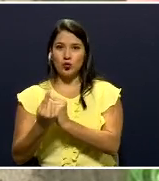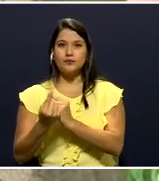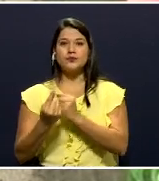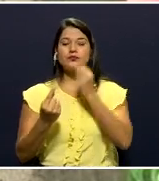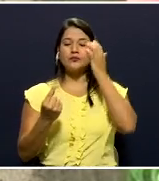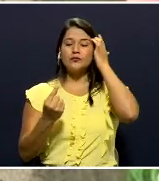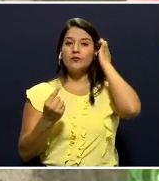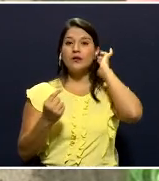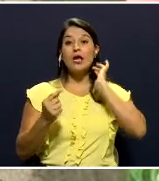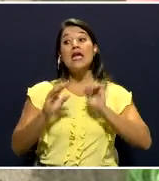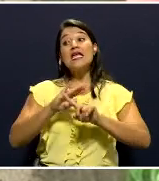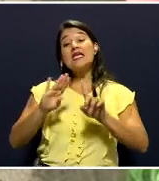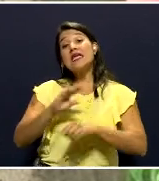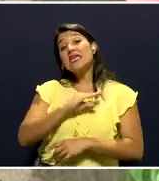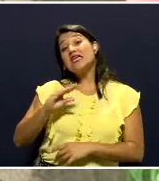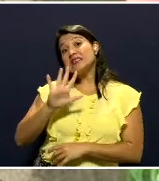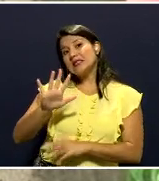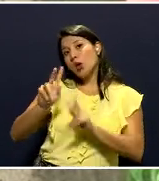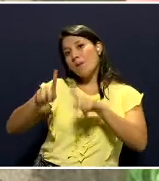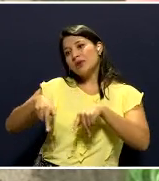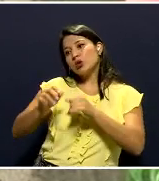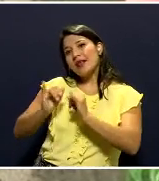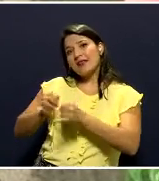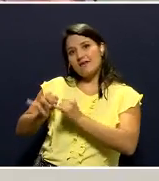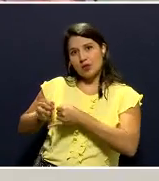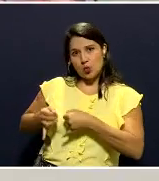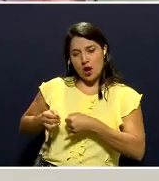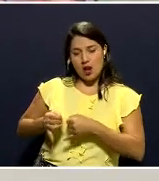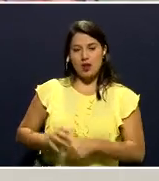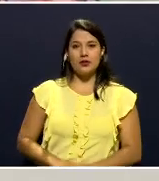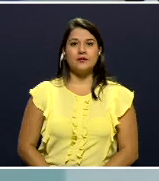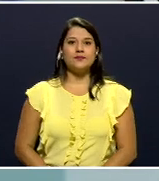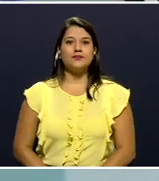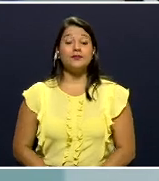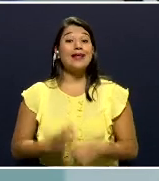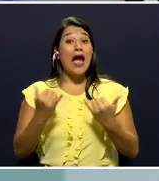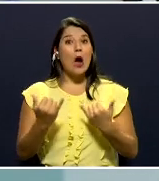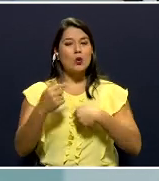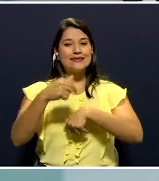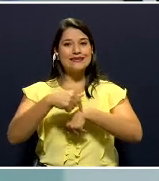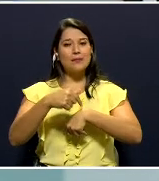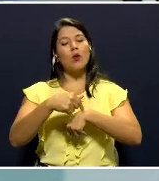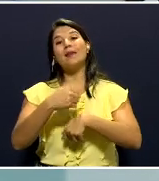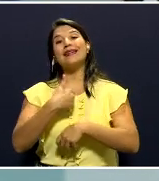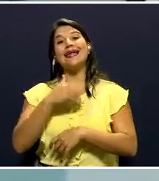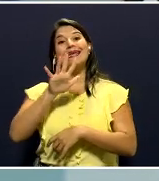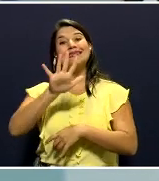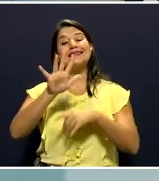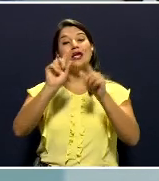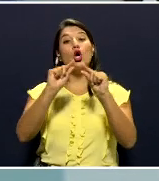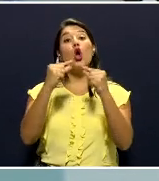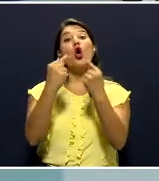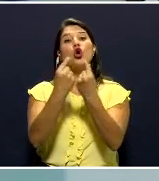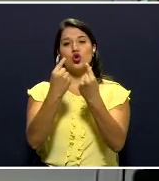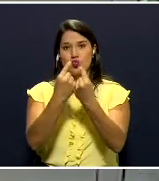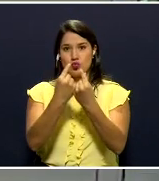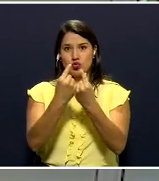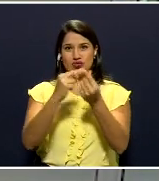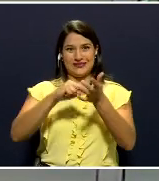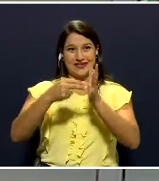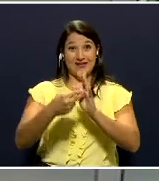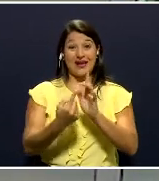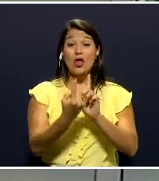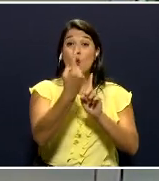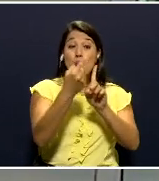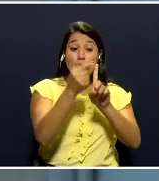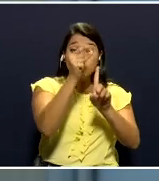no son clúster, pero posibles clúster por decirlo de alguna manera. En este momento existen 5 grupos diseminadores y los